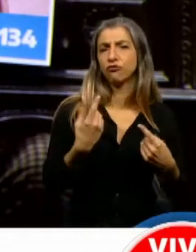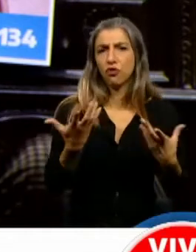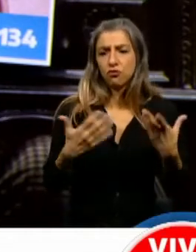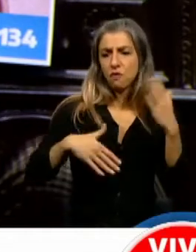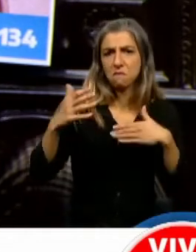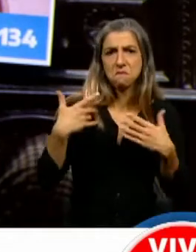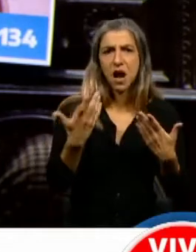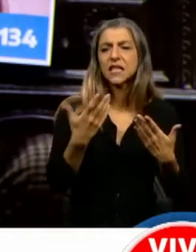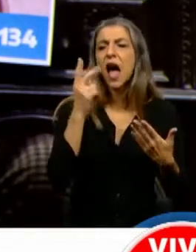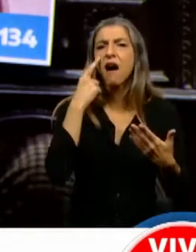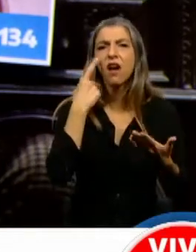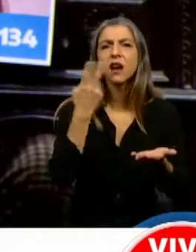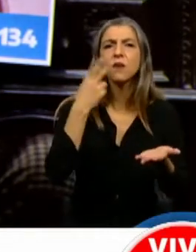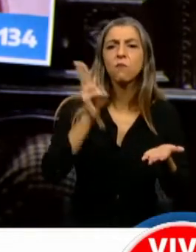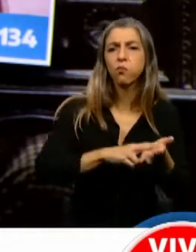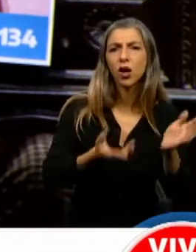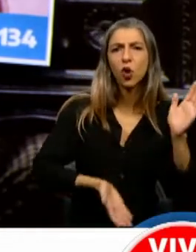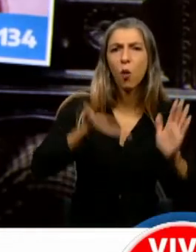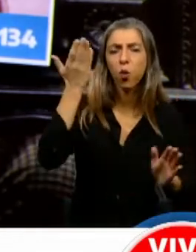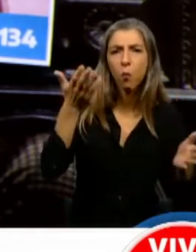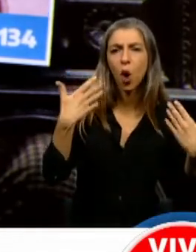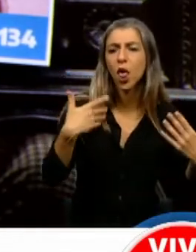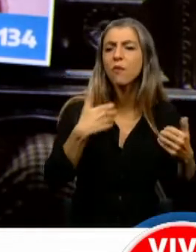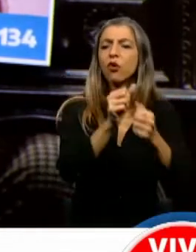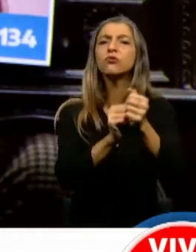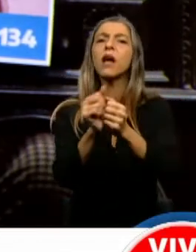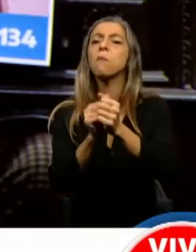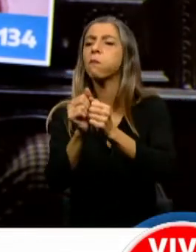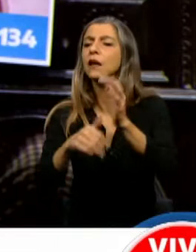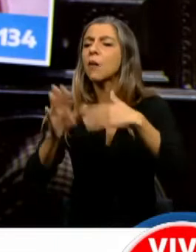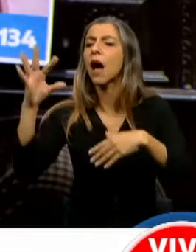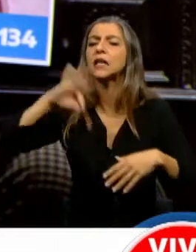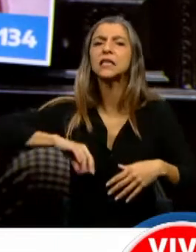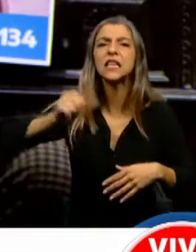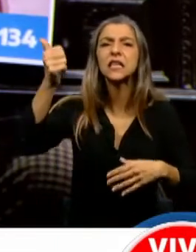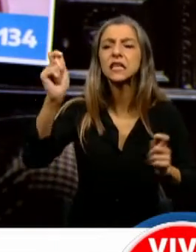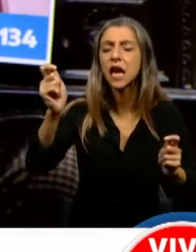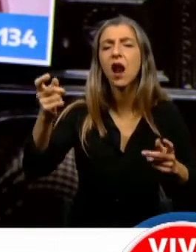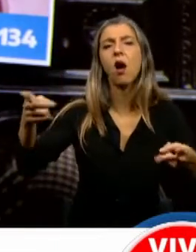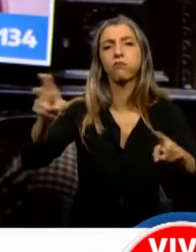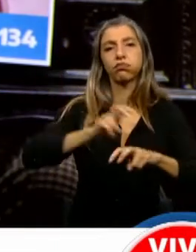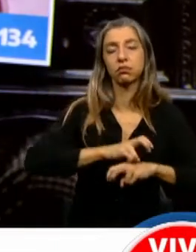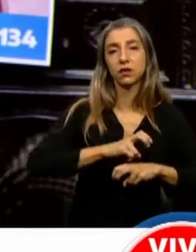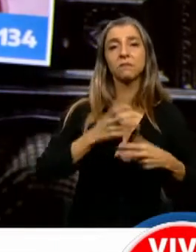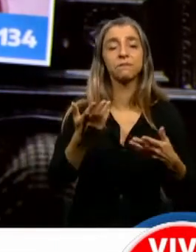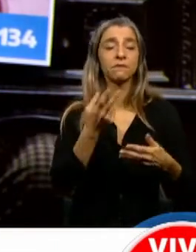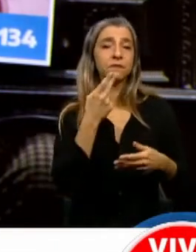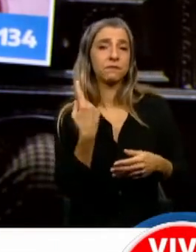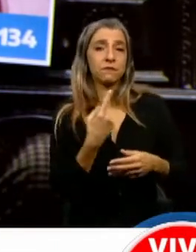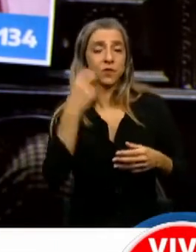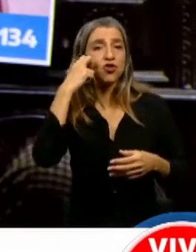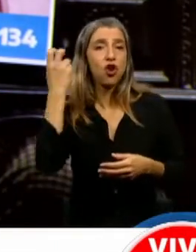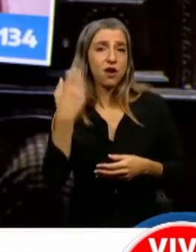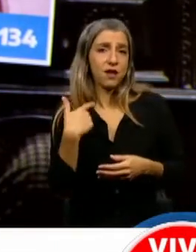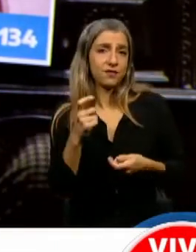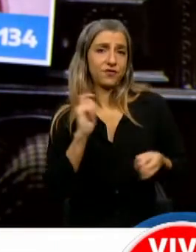tributaria, hagámosla sobre las empresas que más ganaron. Por eso este Congreso cambió el impuesto de las ganancias